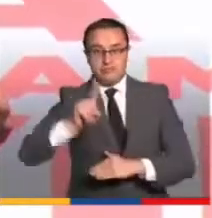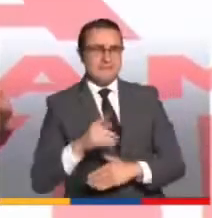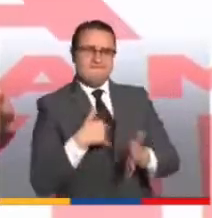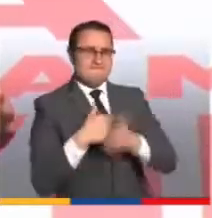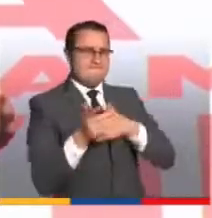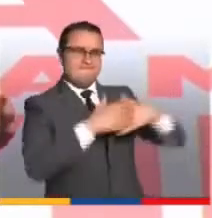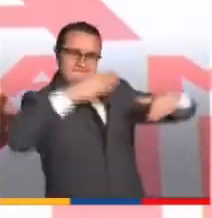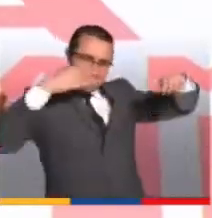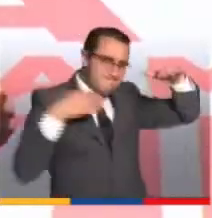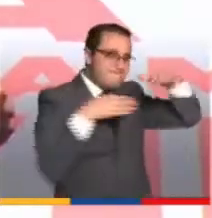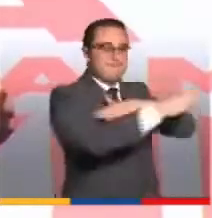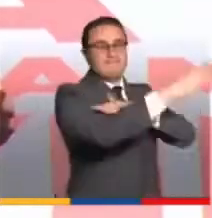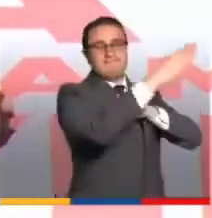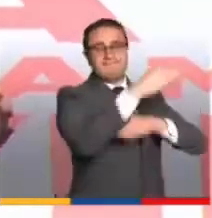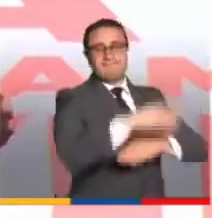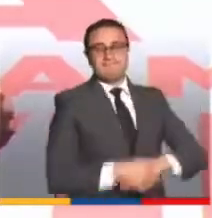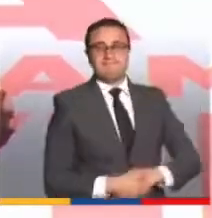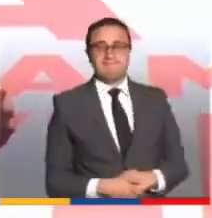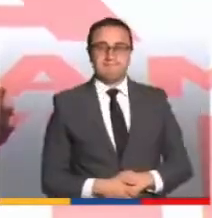Este muro de la naturaleza,